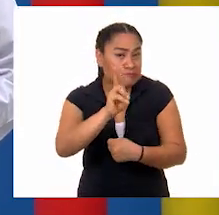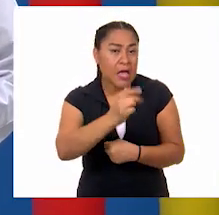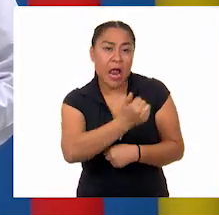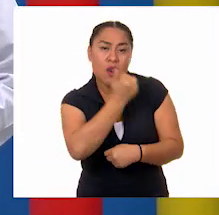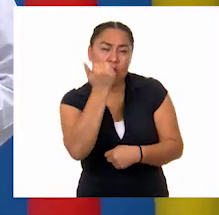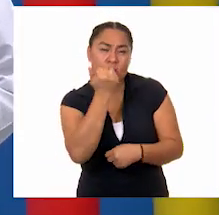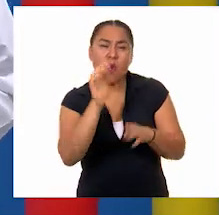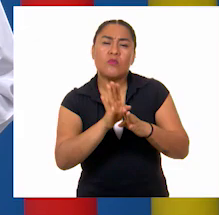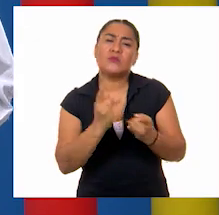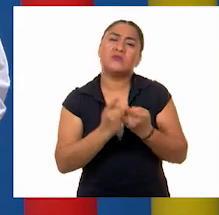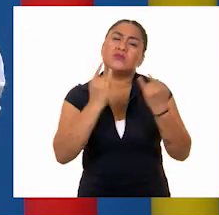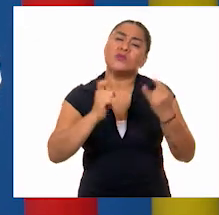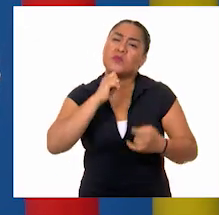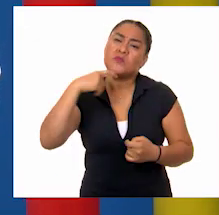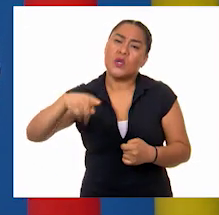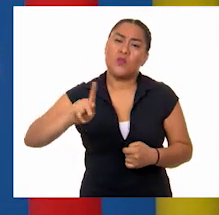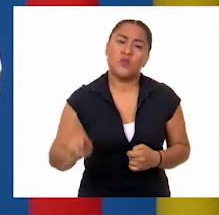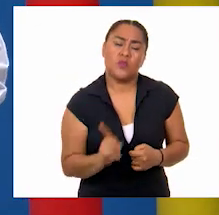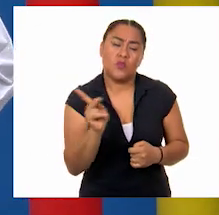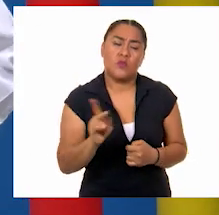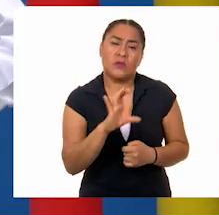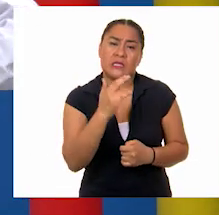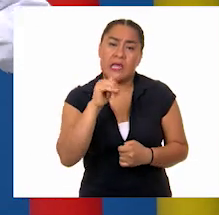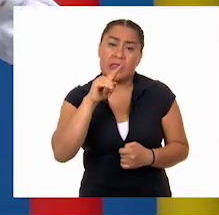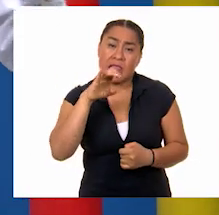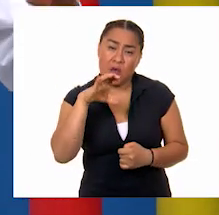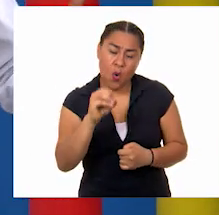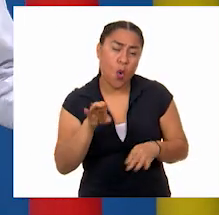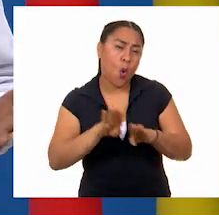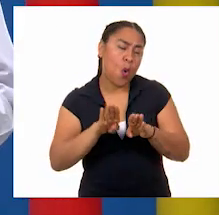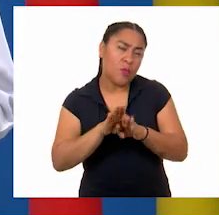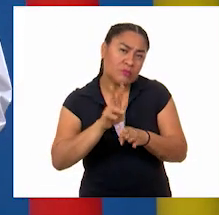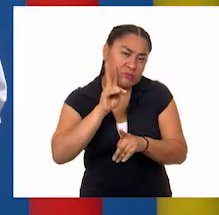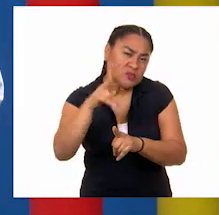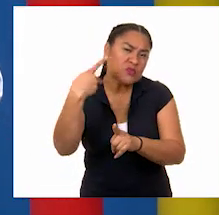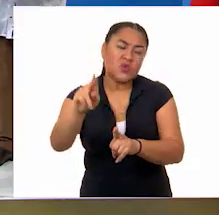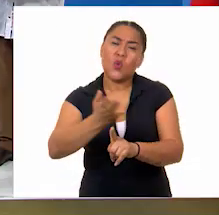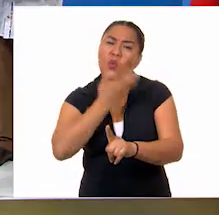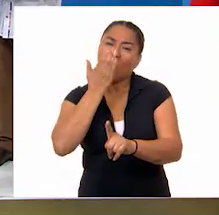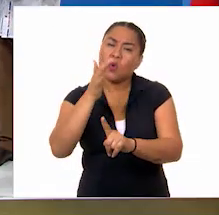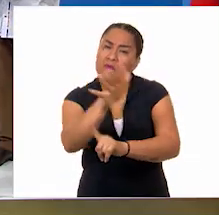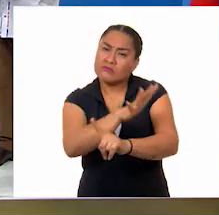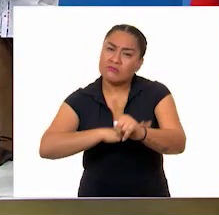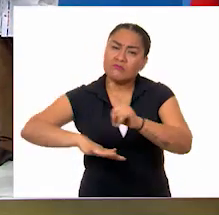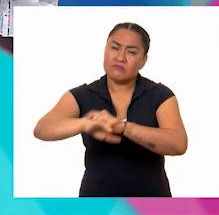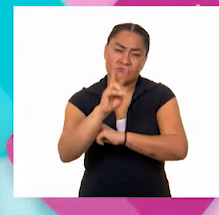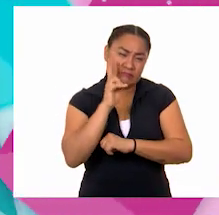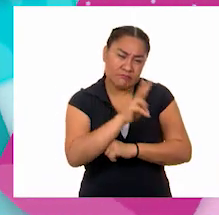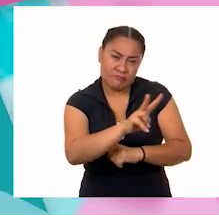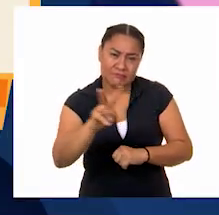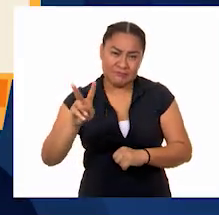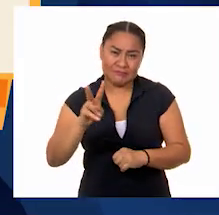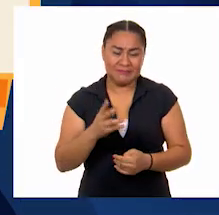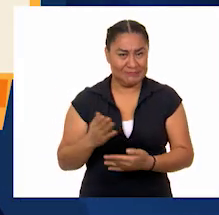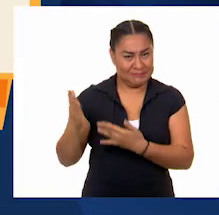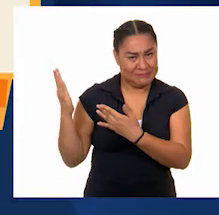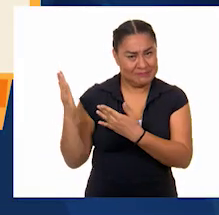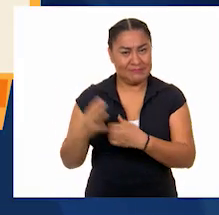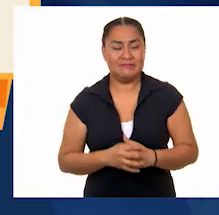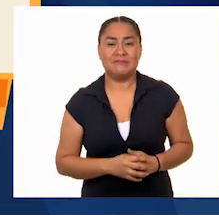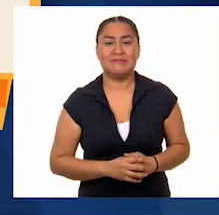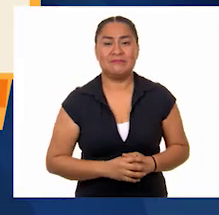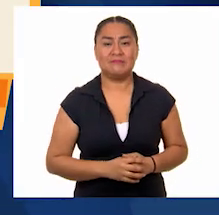un relato del pueblo chinanteco que muestra parte de su cosmovisión. Adelante.